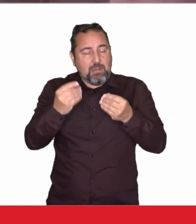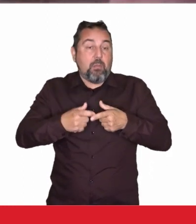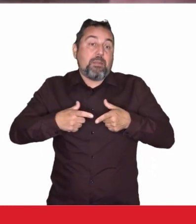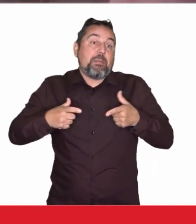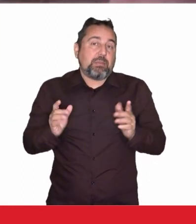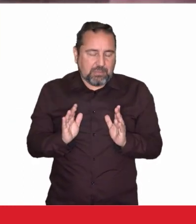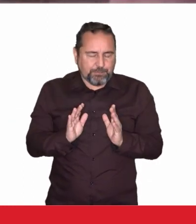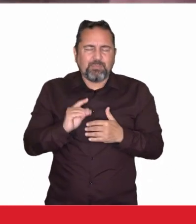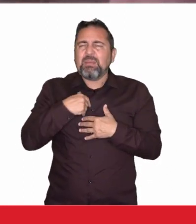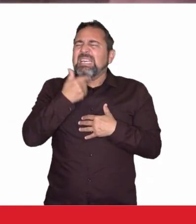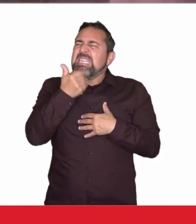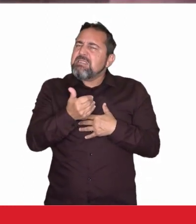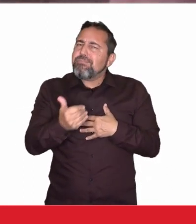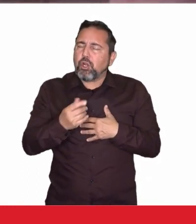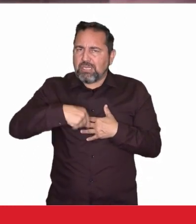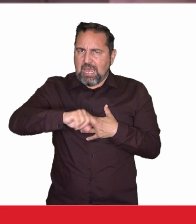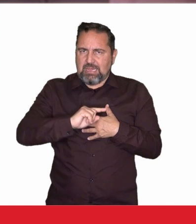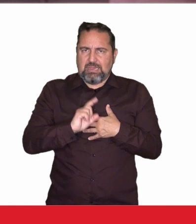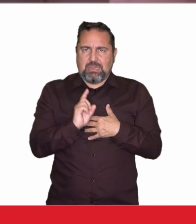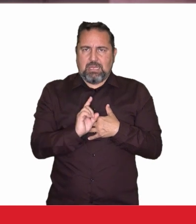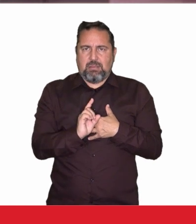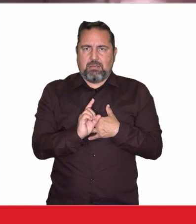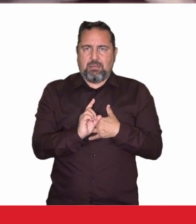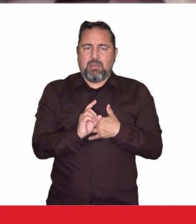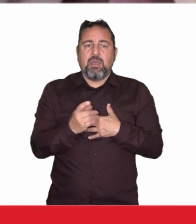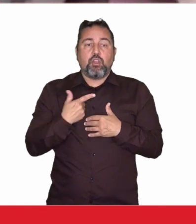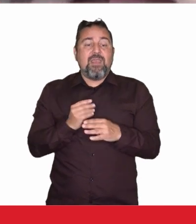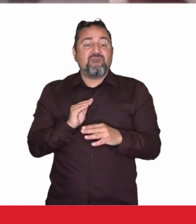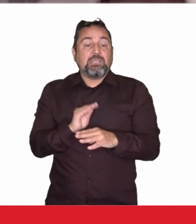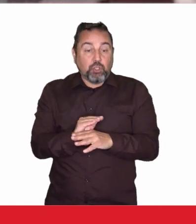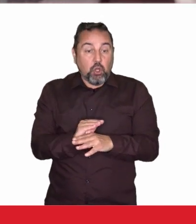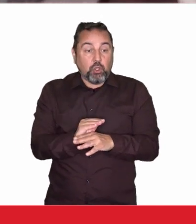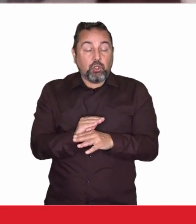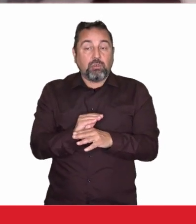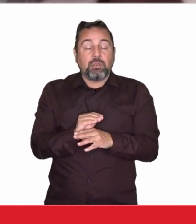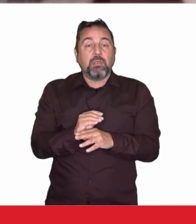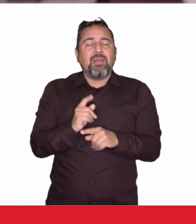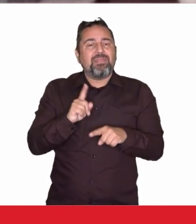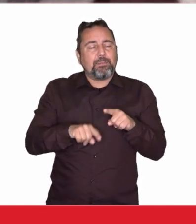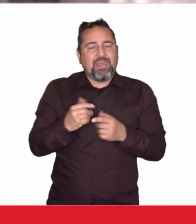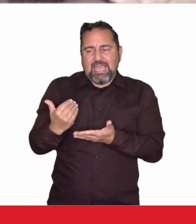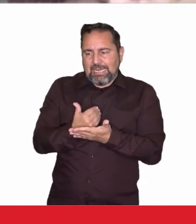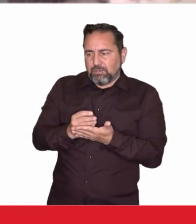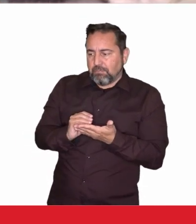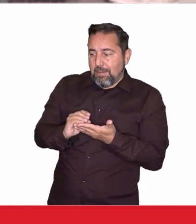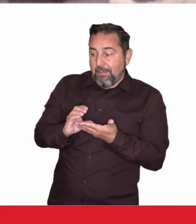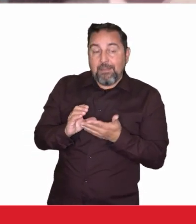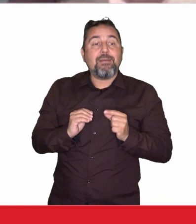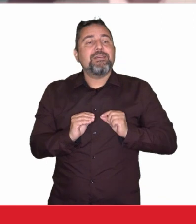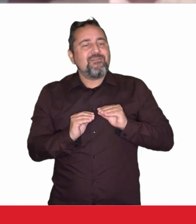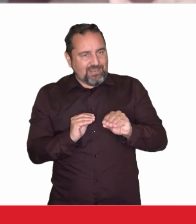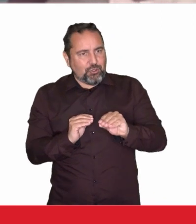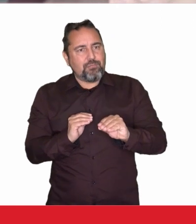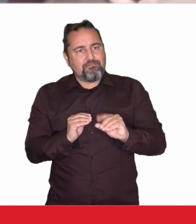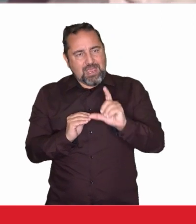más, ¿vale? Creemos que es muy importante que se vaya invirtiendo a medida que se van generando ingresos,